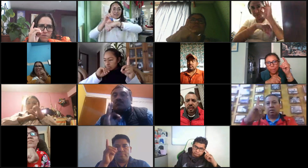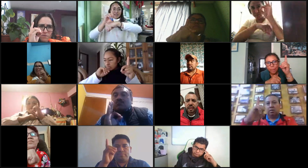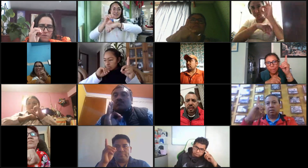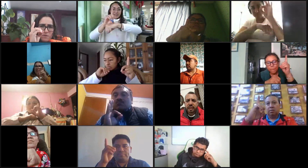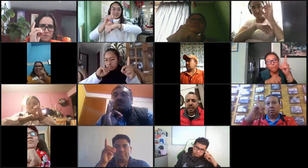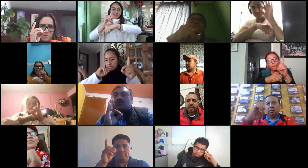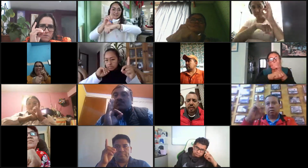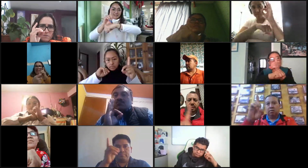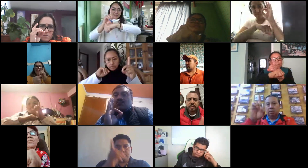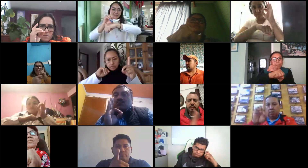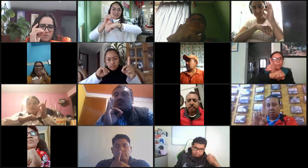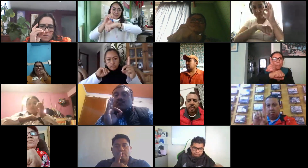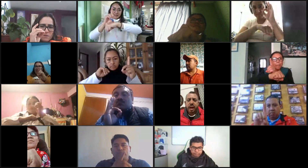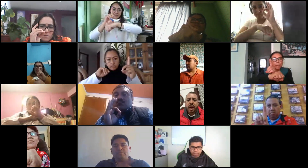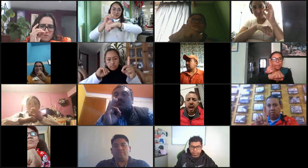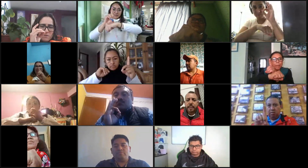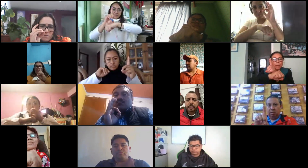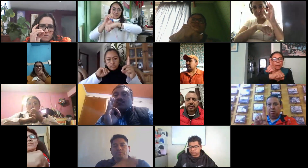día.